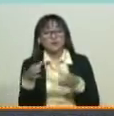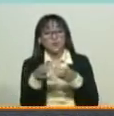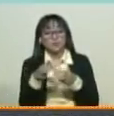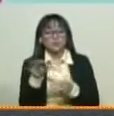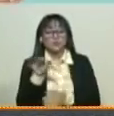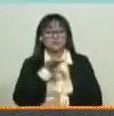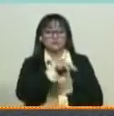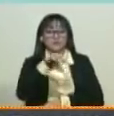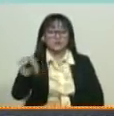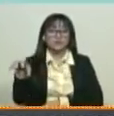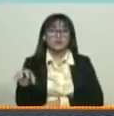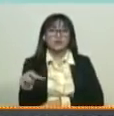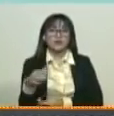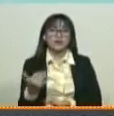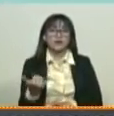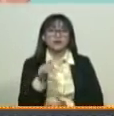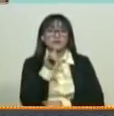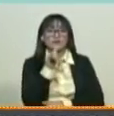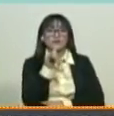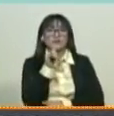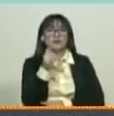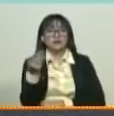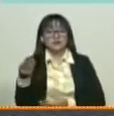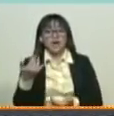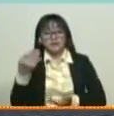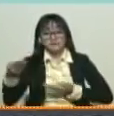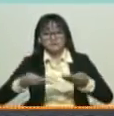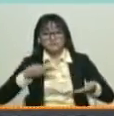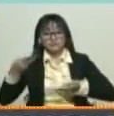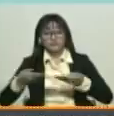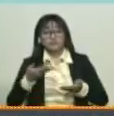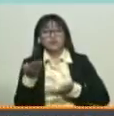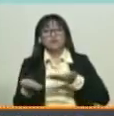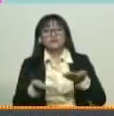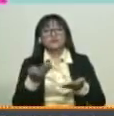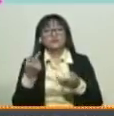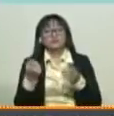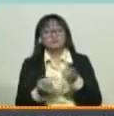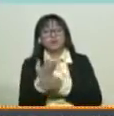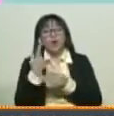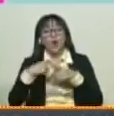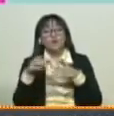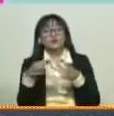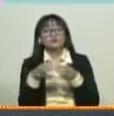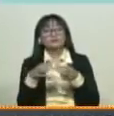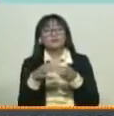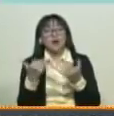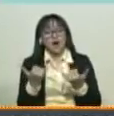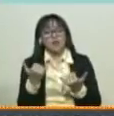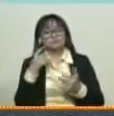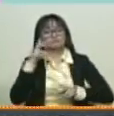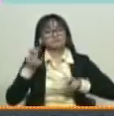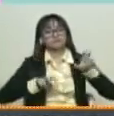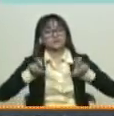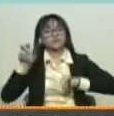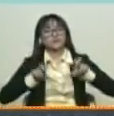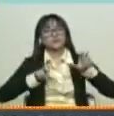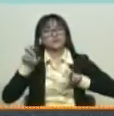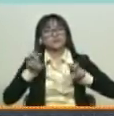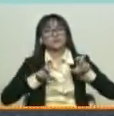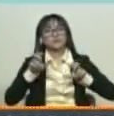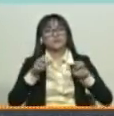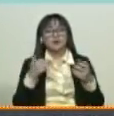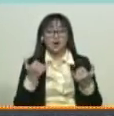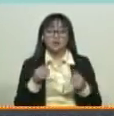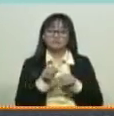sectoriales, y debo informar que hemos recibido solicitudes de creación de otras redes que estamos en este momento valorando. Bueno, nos